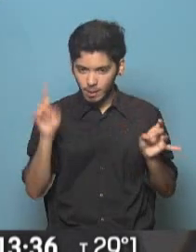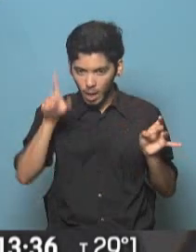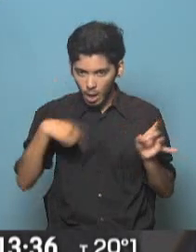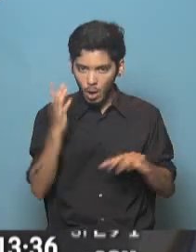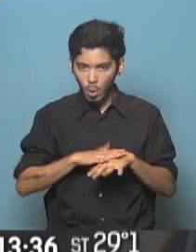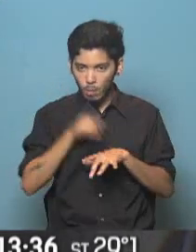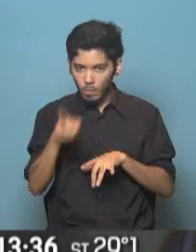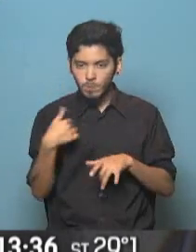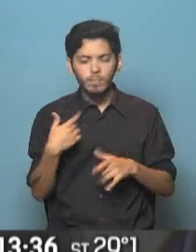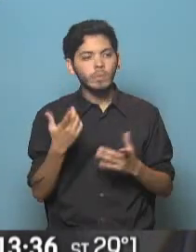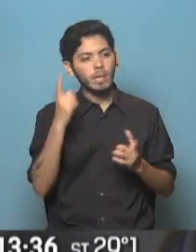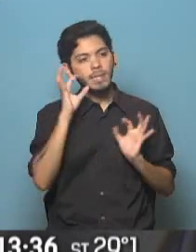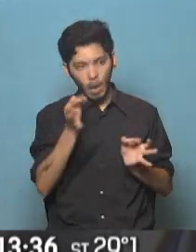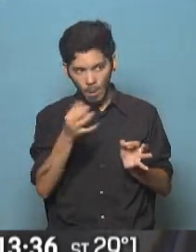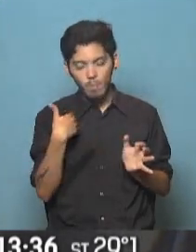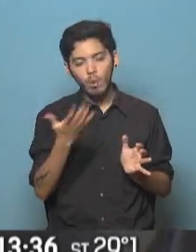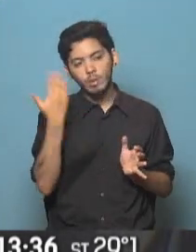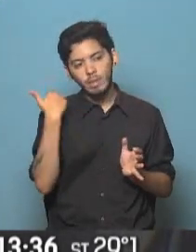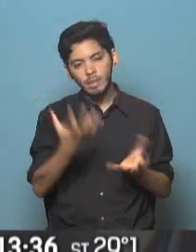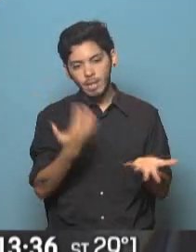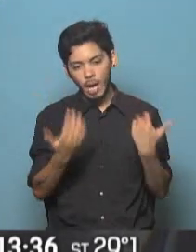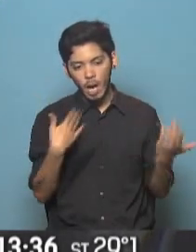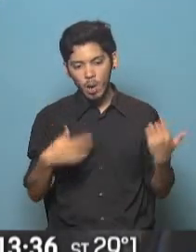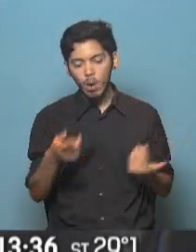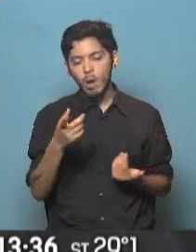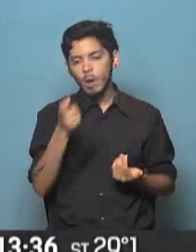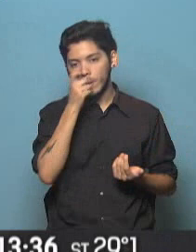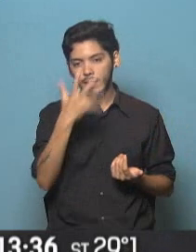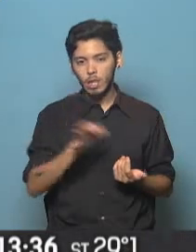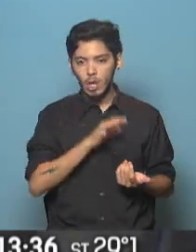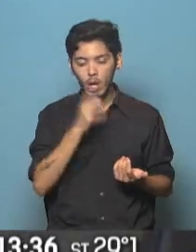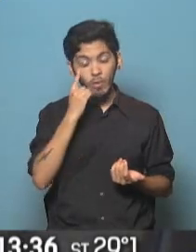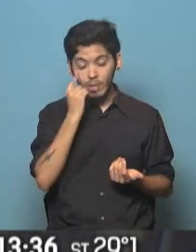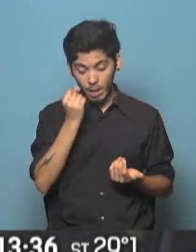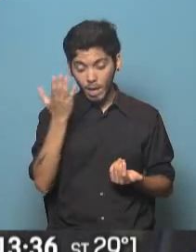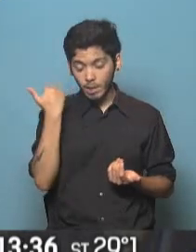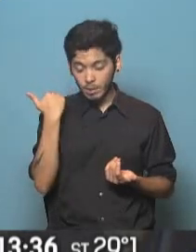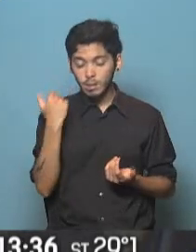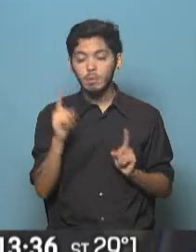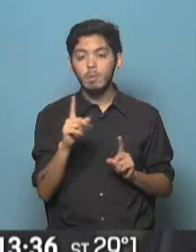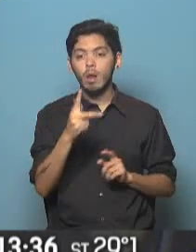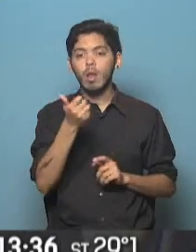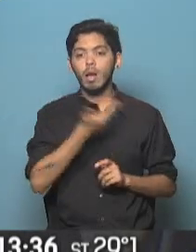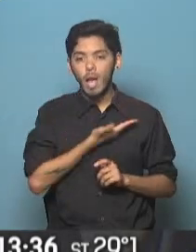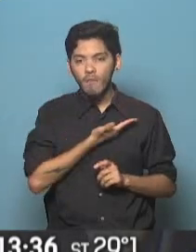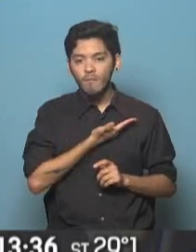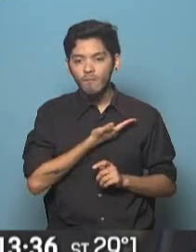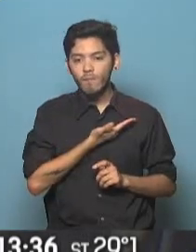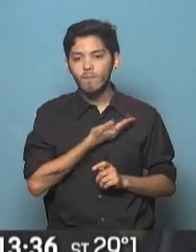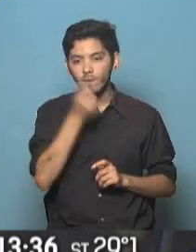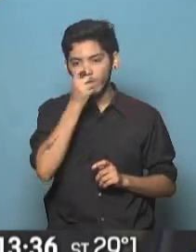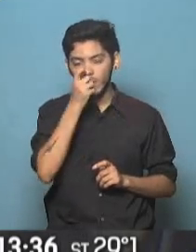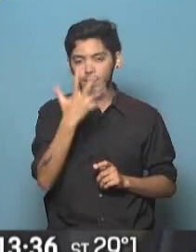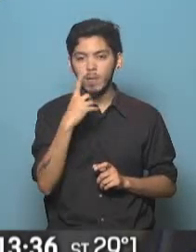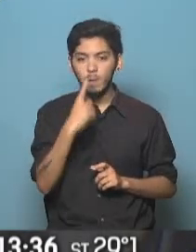20 y pico de días, que son los CAF modelo 5000, que ya de por sí tuvieron una historia escandalosa en la ciudad, su